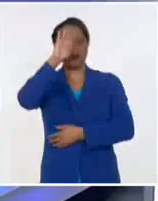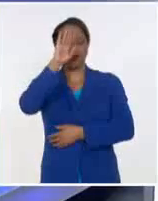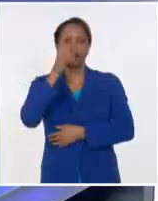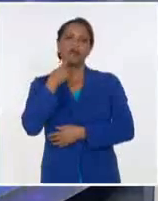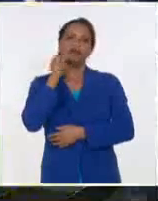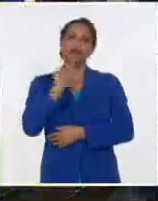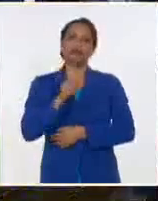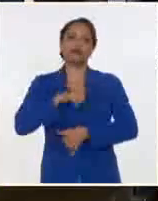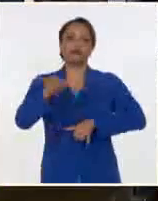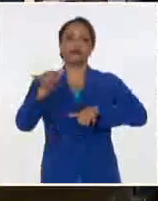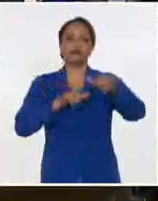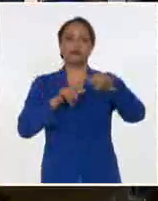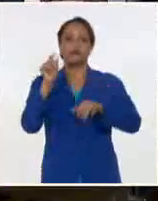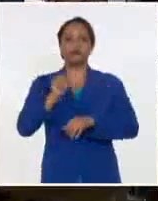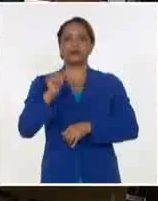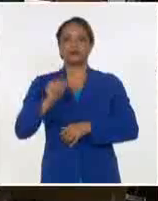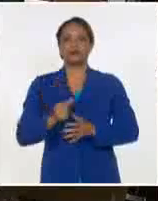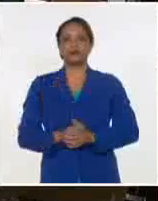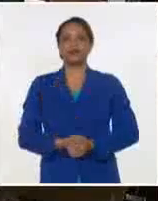Emigración.